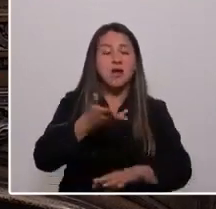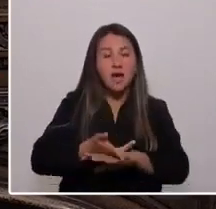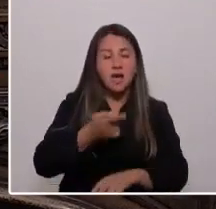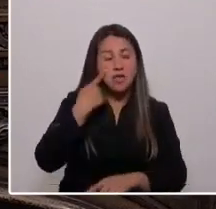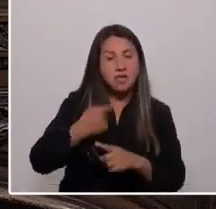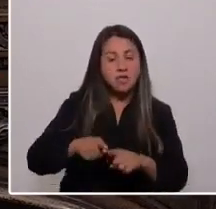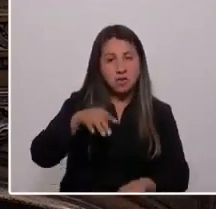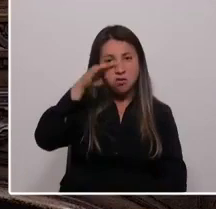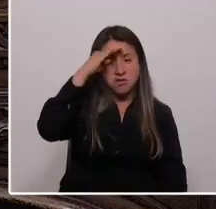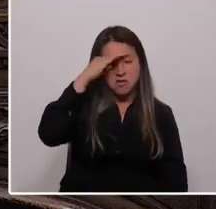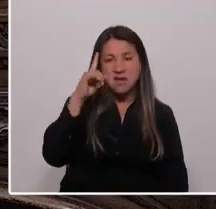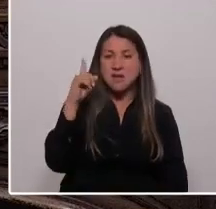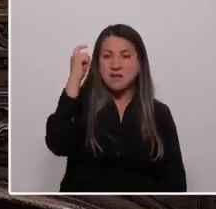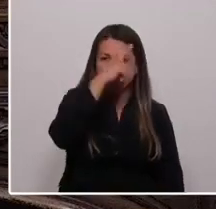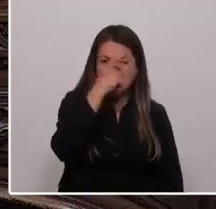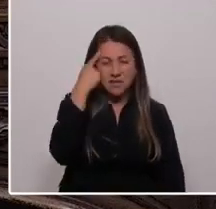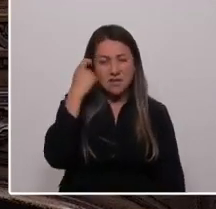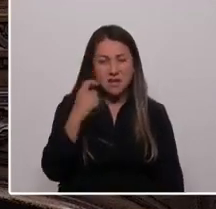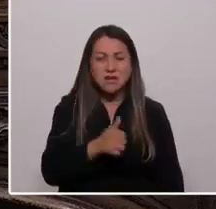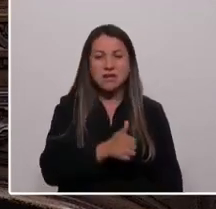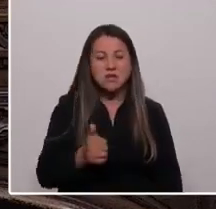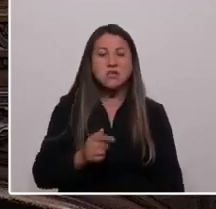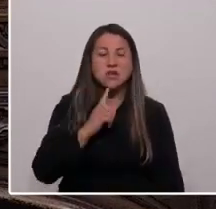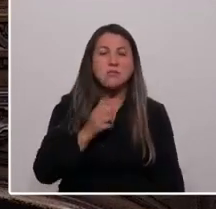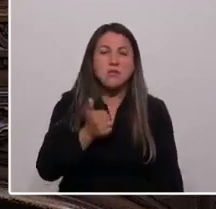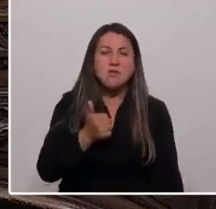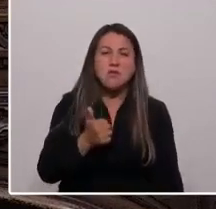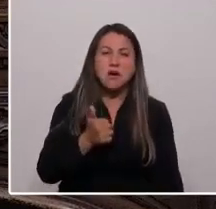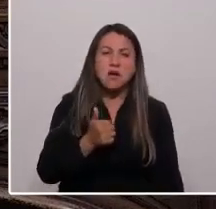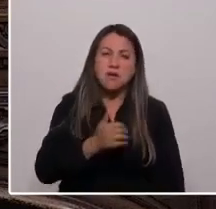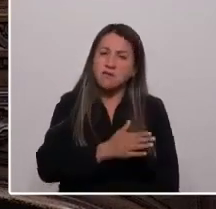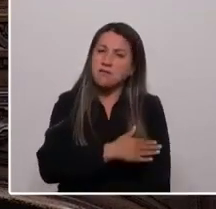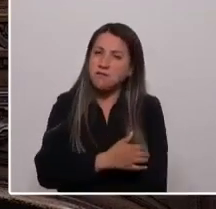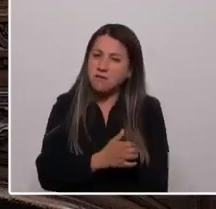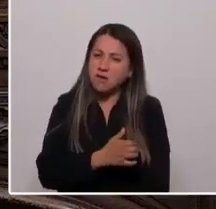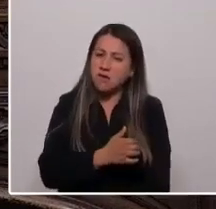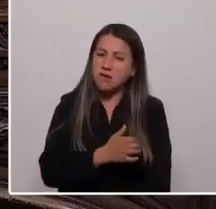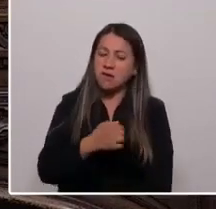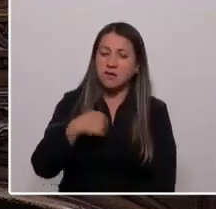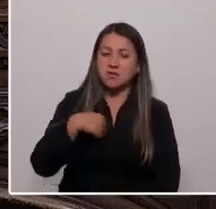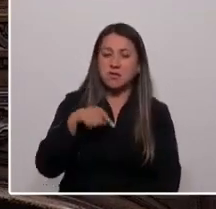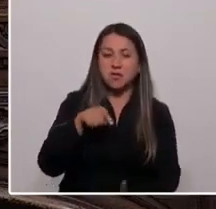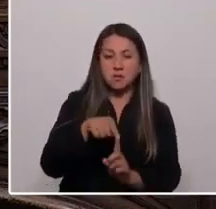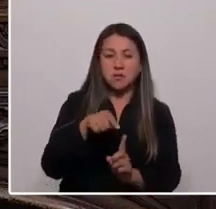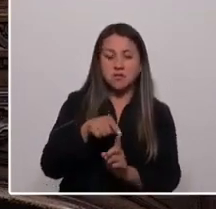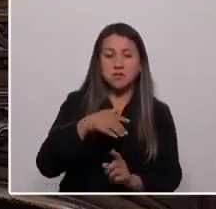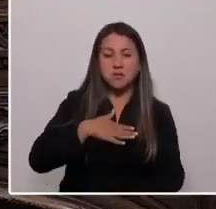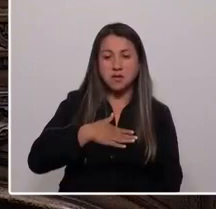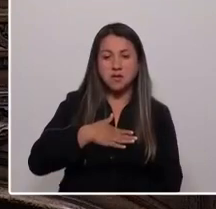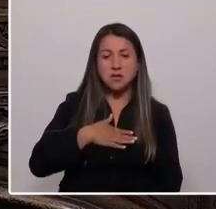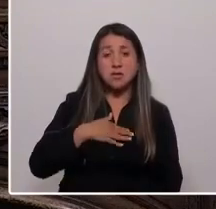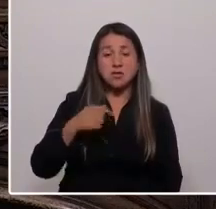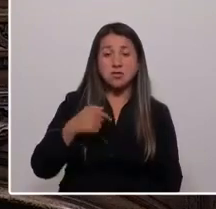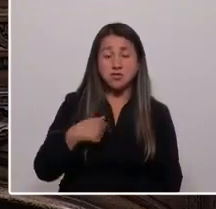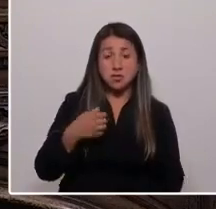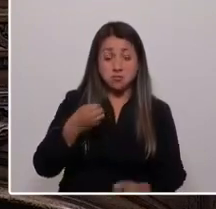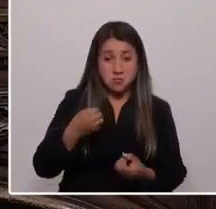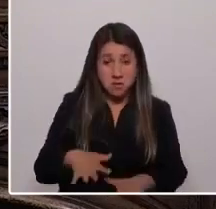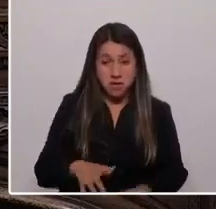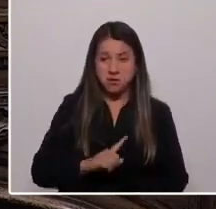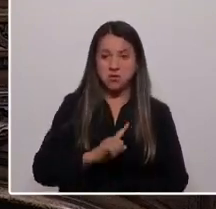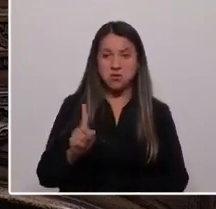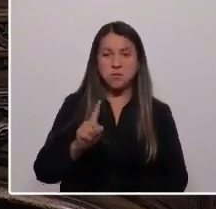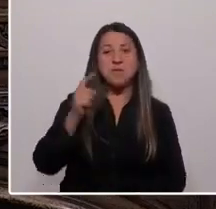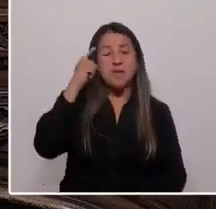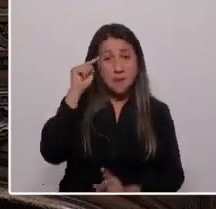creer que todos tengamos buenas intenciones en lo personal yo no me doy por vencida prefiero creer